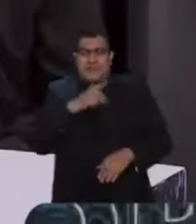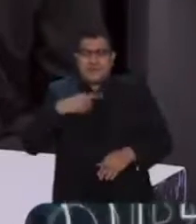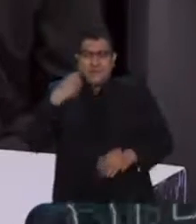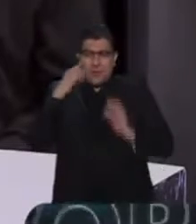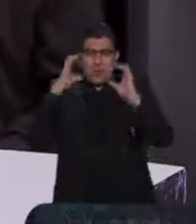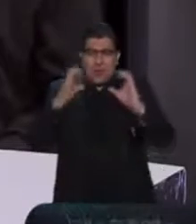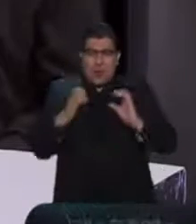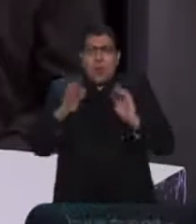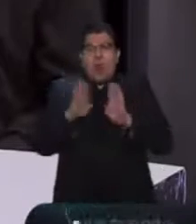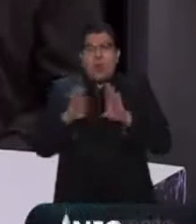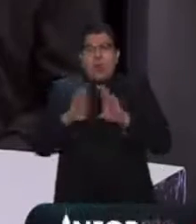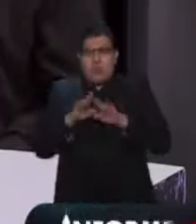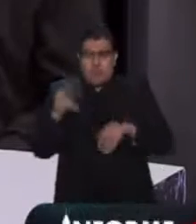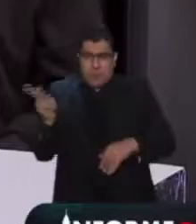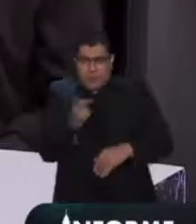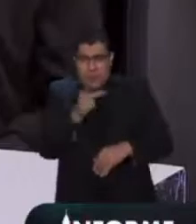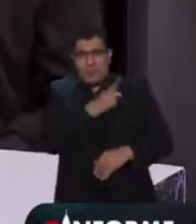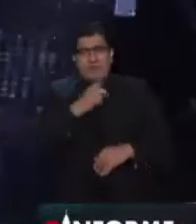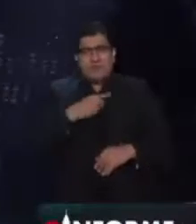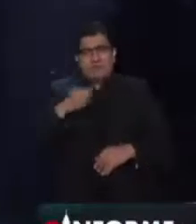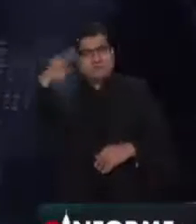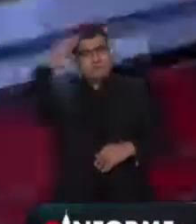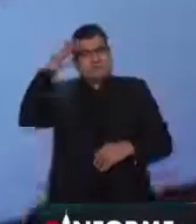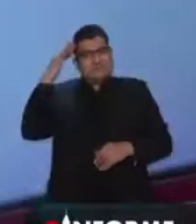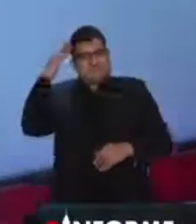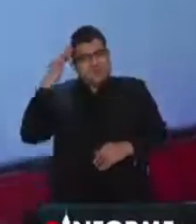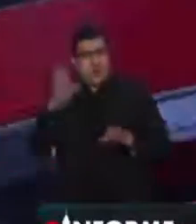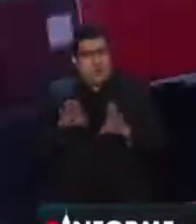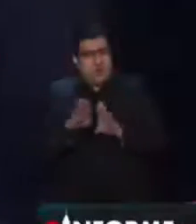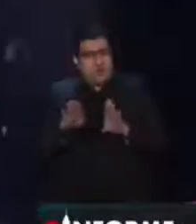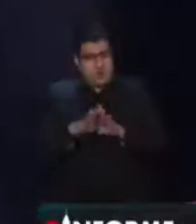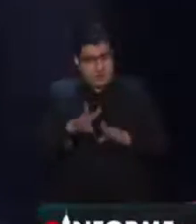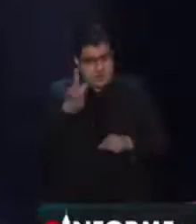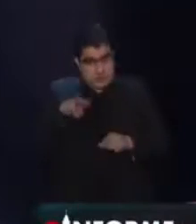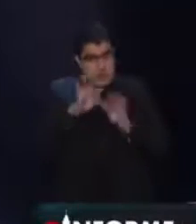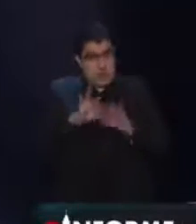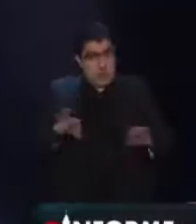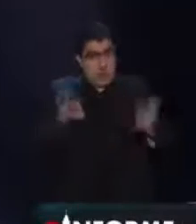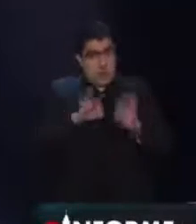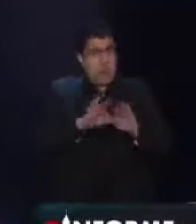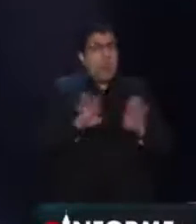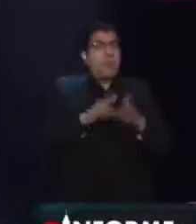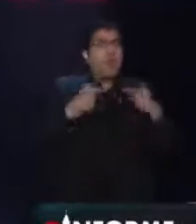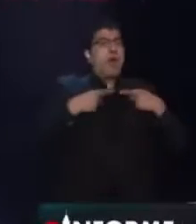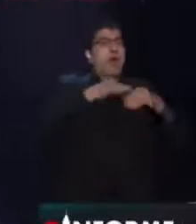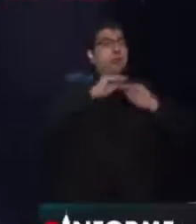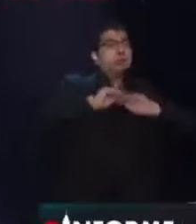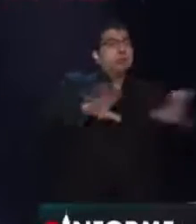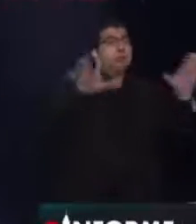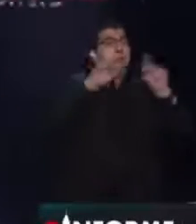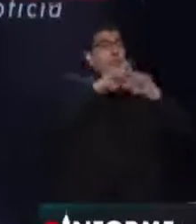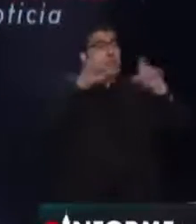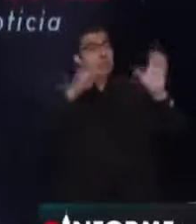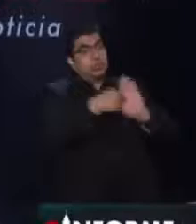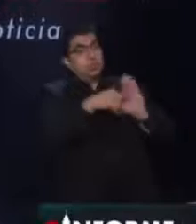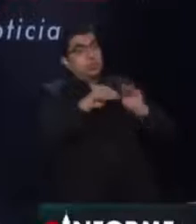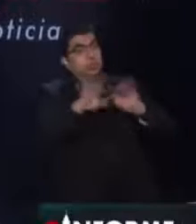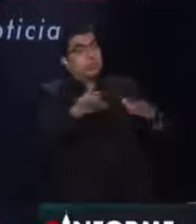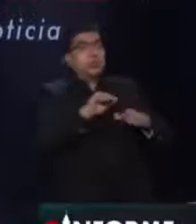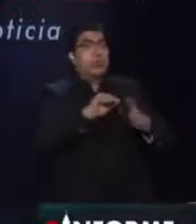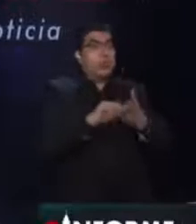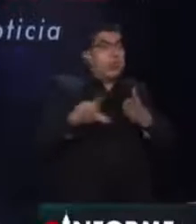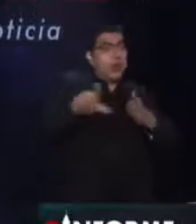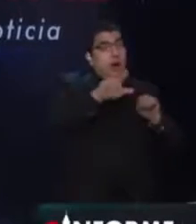una pregunta que también es reflexión: ¿es ético que los periodistas hagan esto, que los